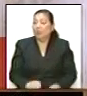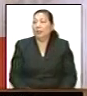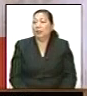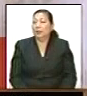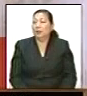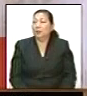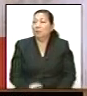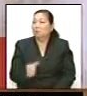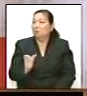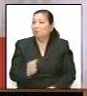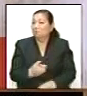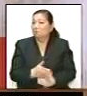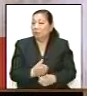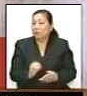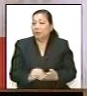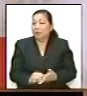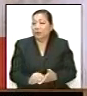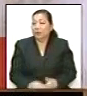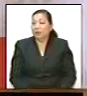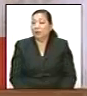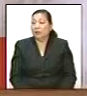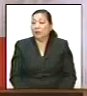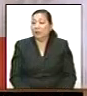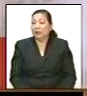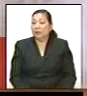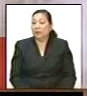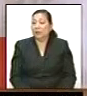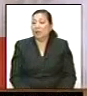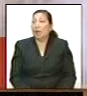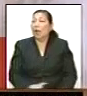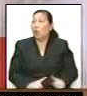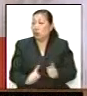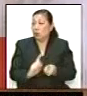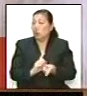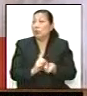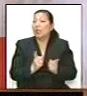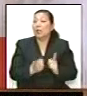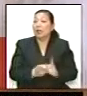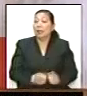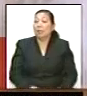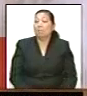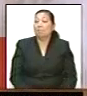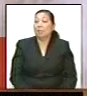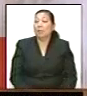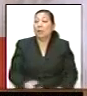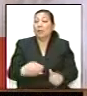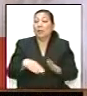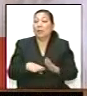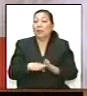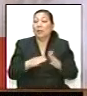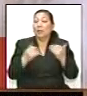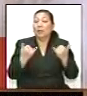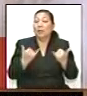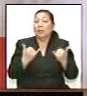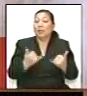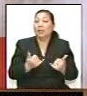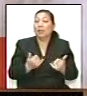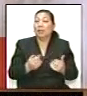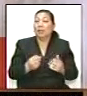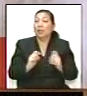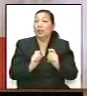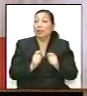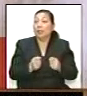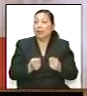funcionarios hubiera un algunas modificaciones al interior de lo acordado